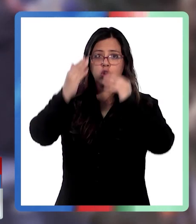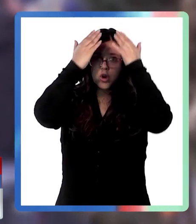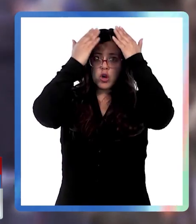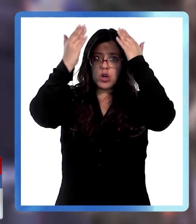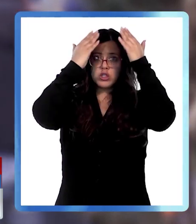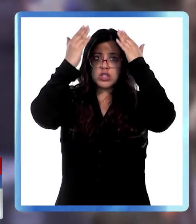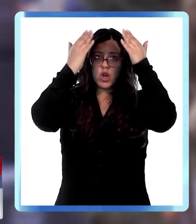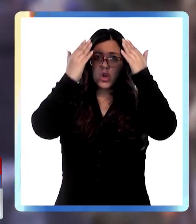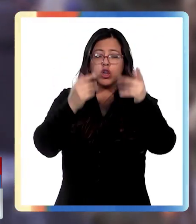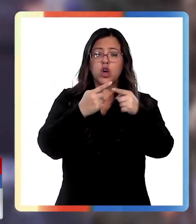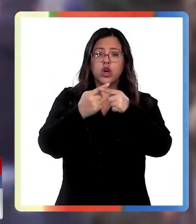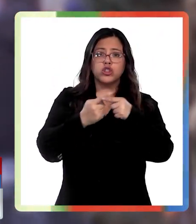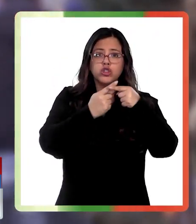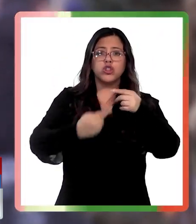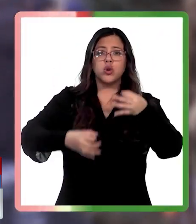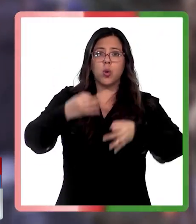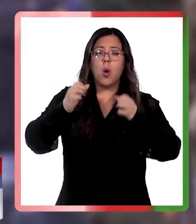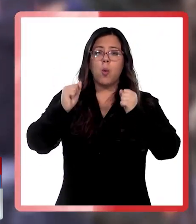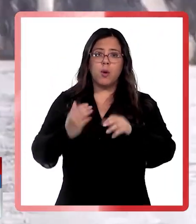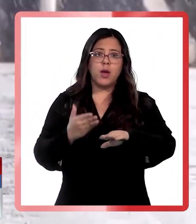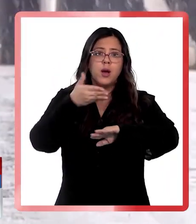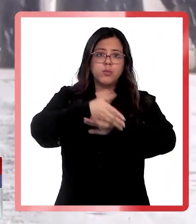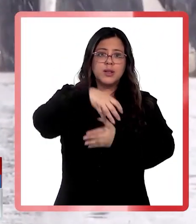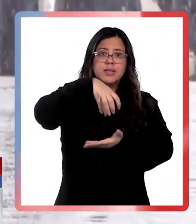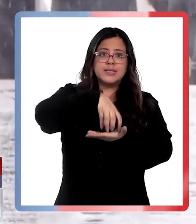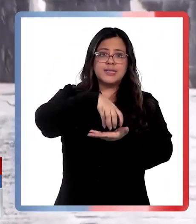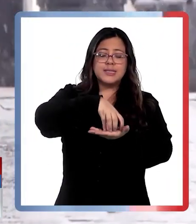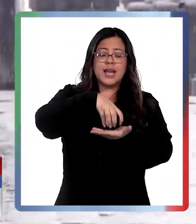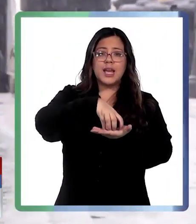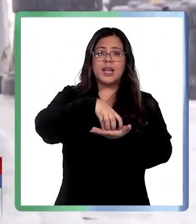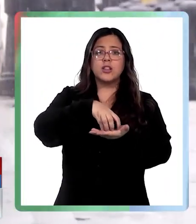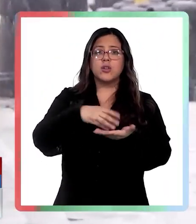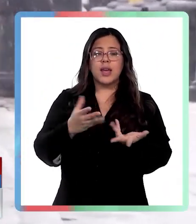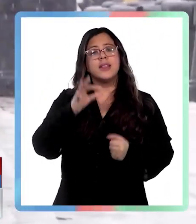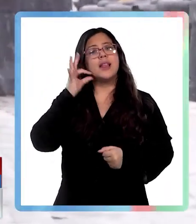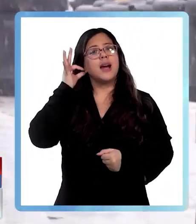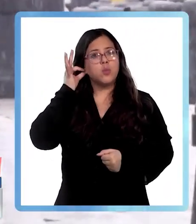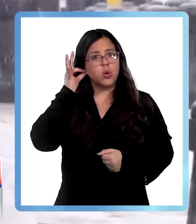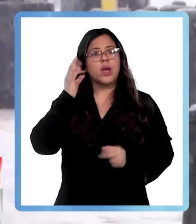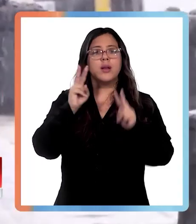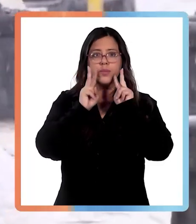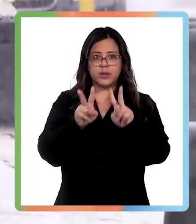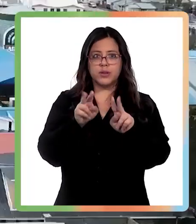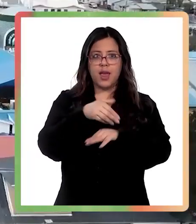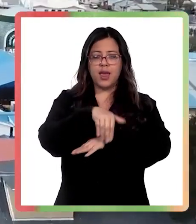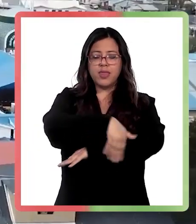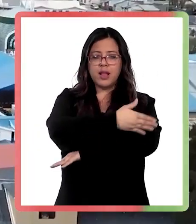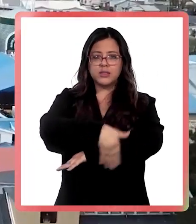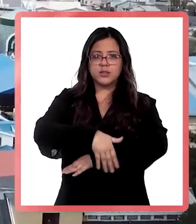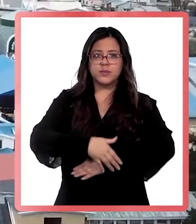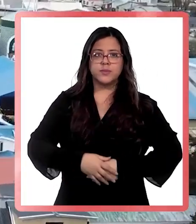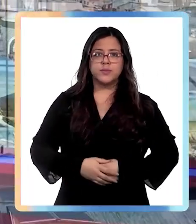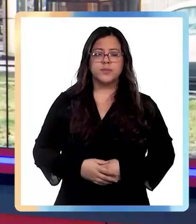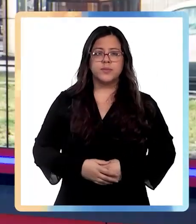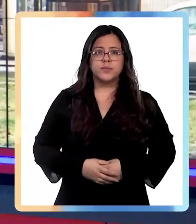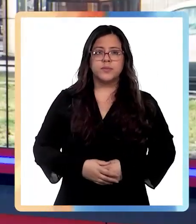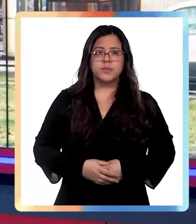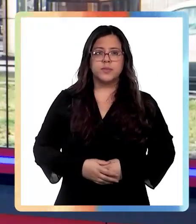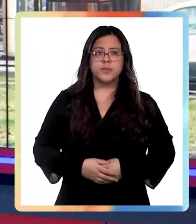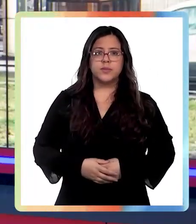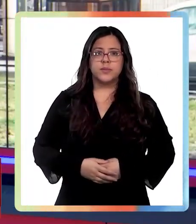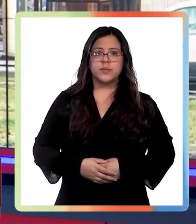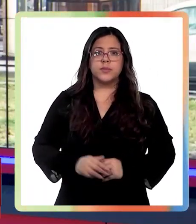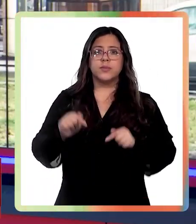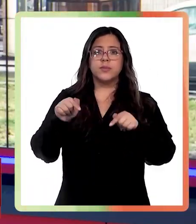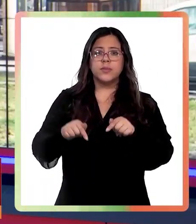apoyo psicosociojurídico, se puede acudir al Centro de la Mujer, ubicado en José Menéndez, 640. El